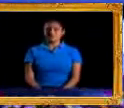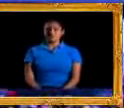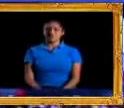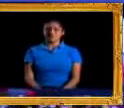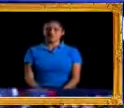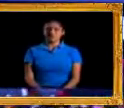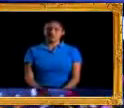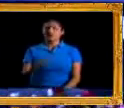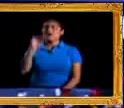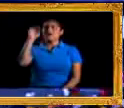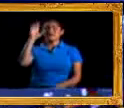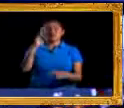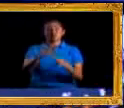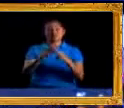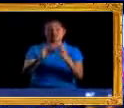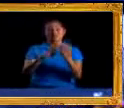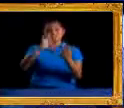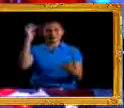¡A su nombre!